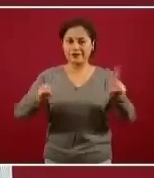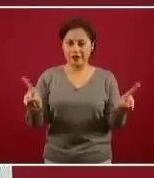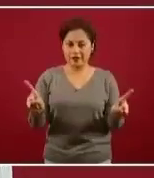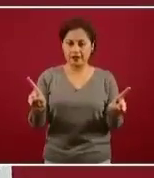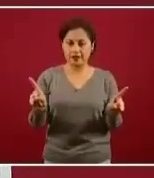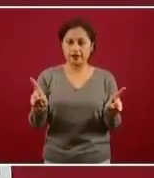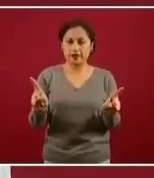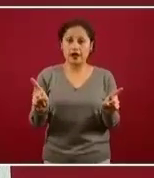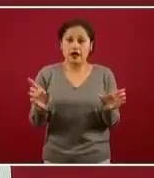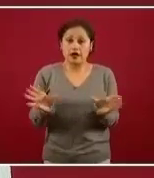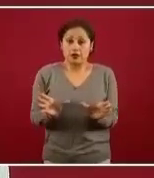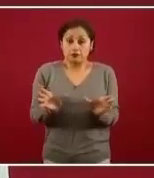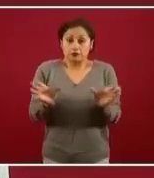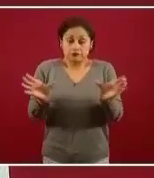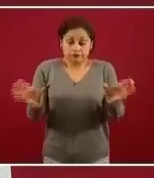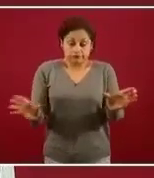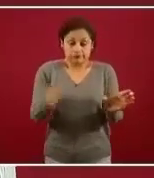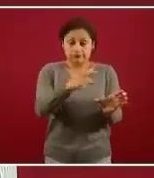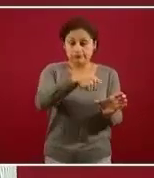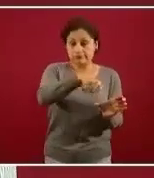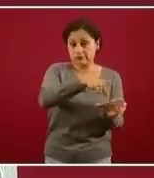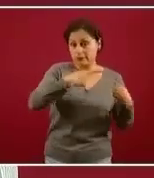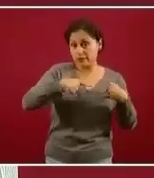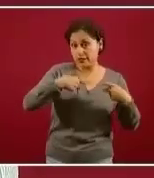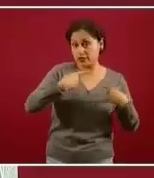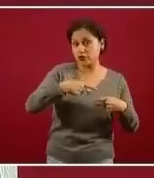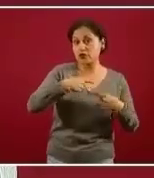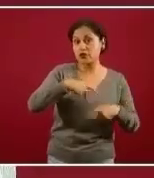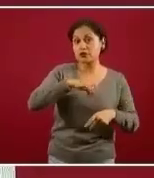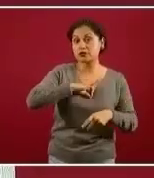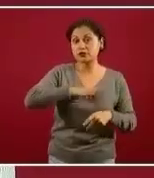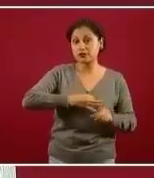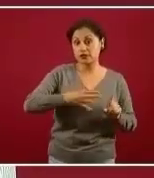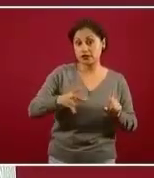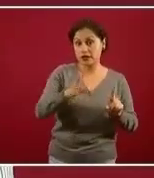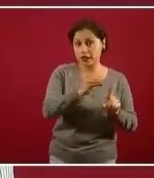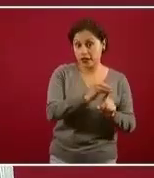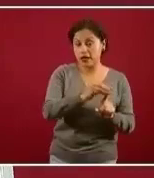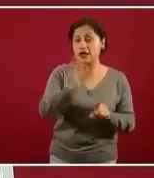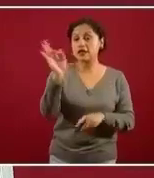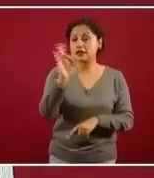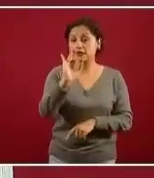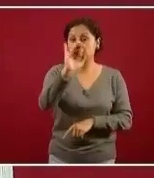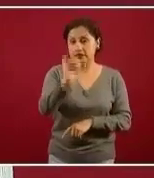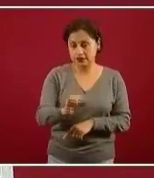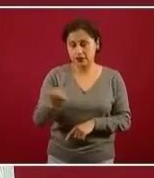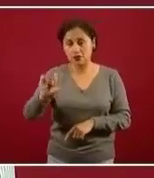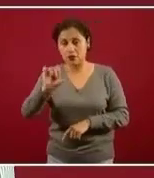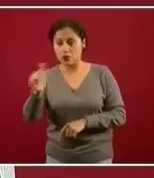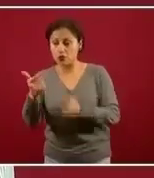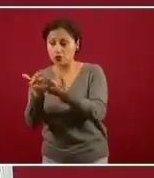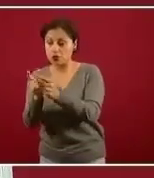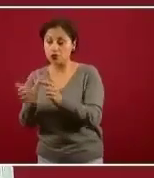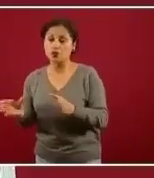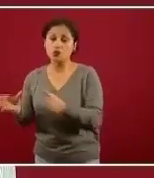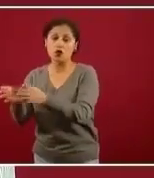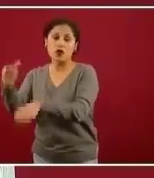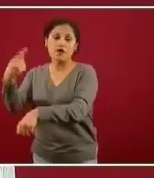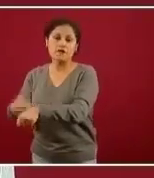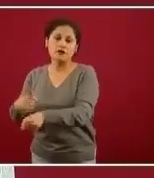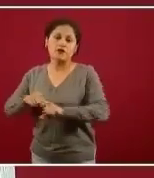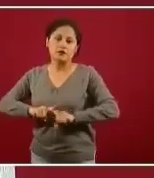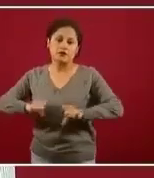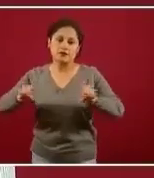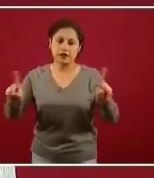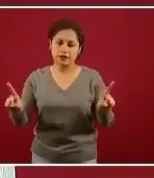proporción de personas en todos los países que finalmente puede llegar a estar infectada es cercana